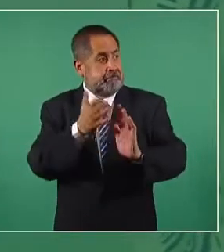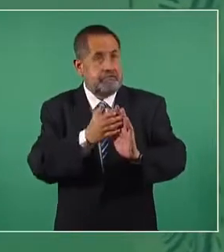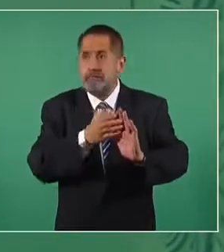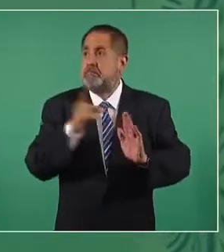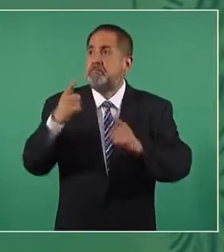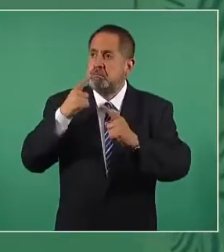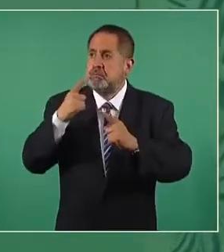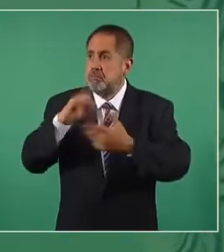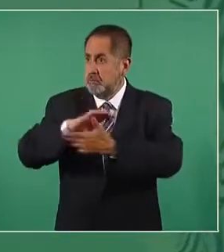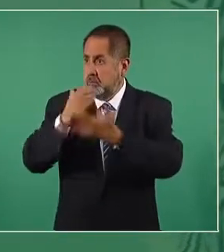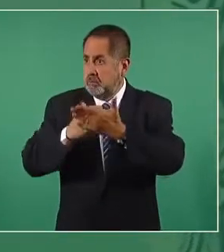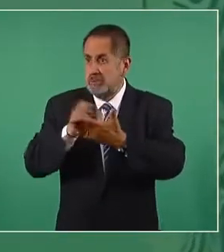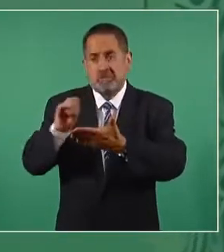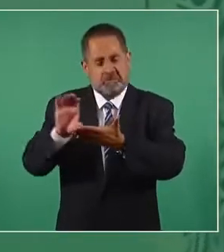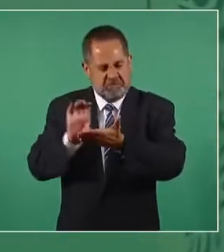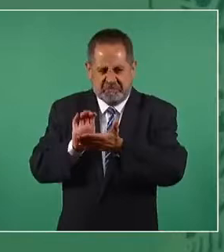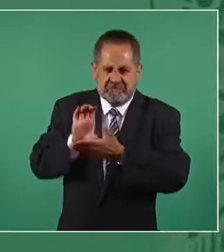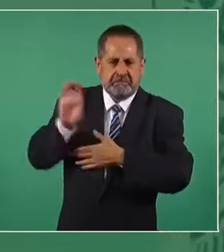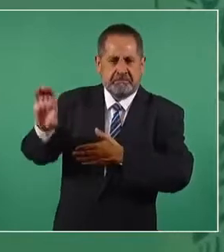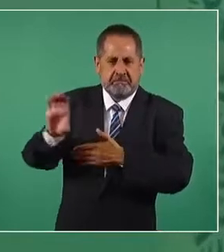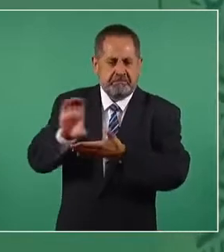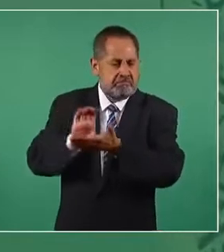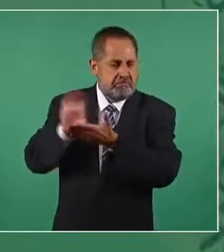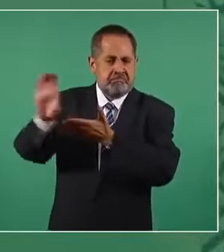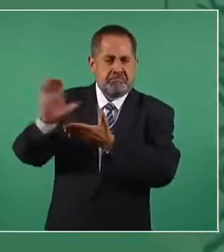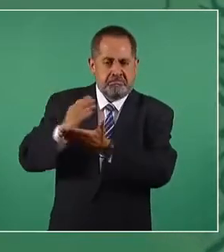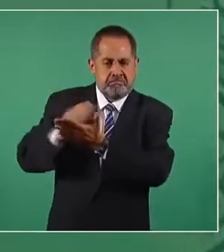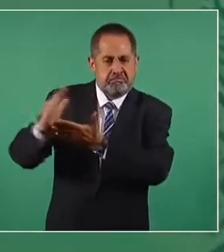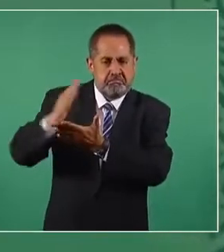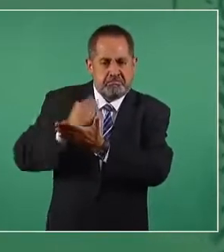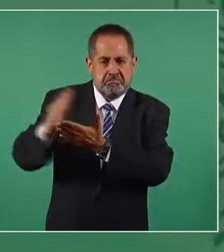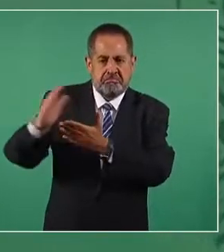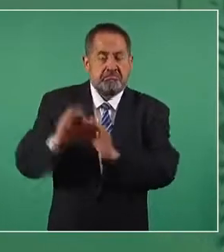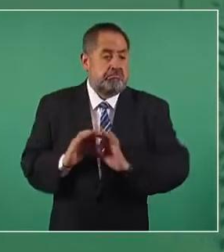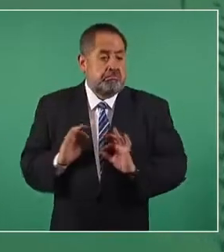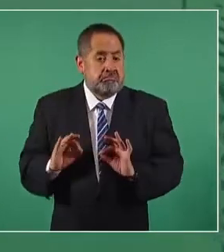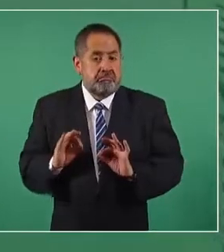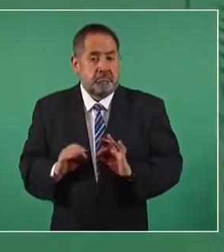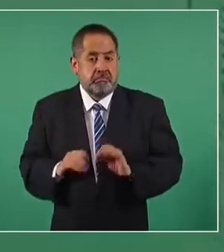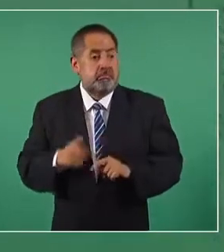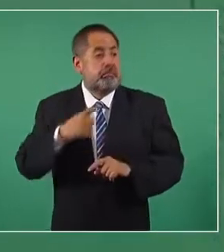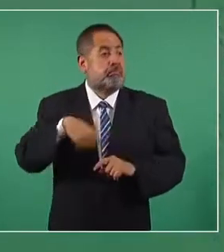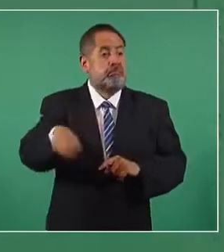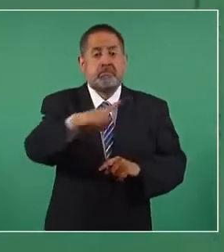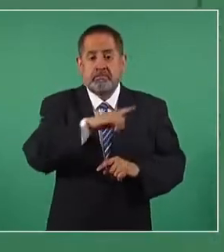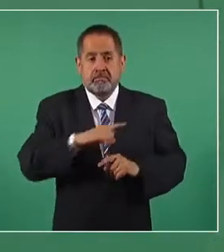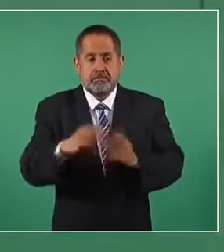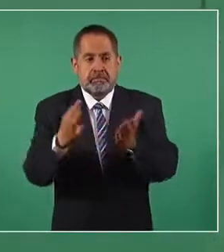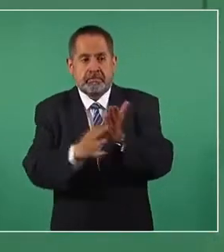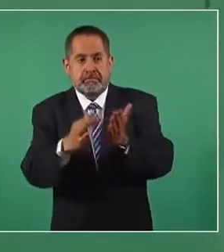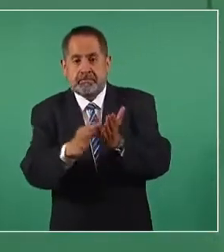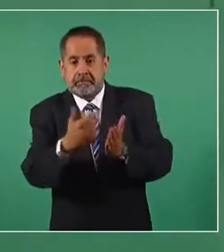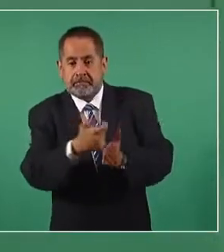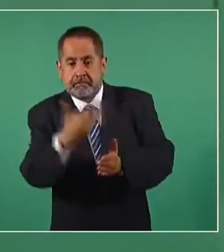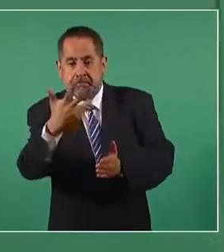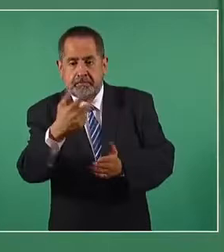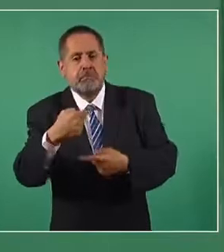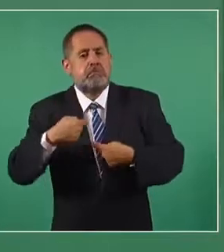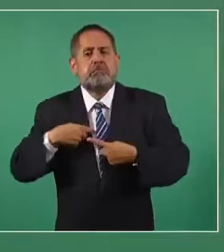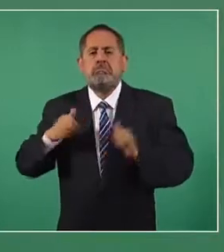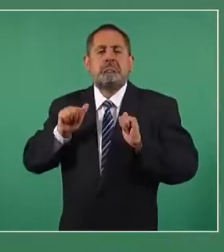Se hicieron los contratos. Entonces, aumenta el precio del acero, pero ya no nos